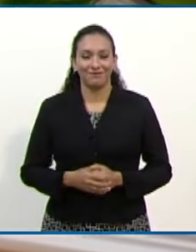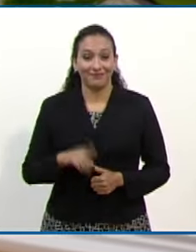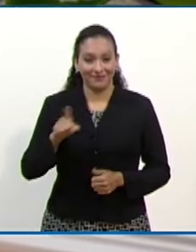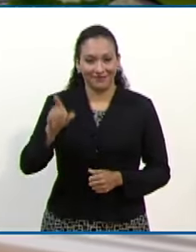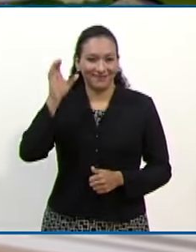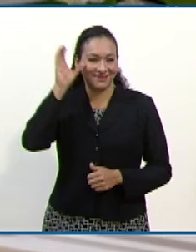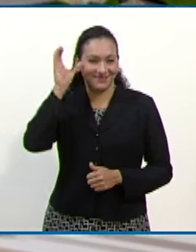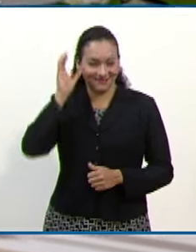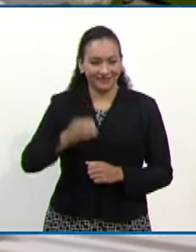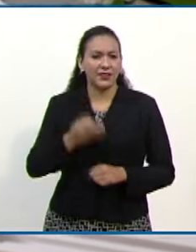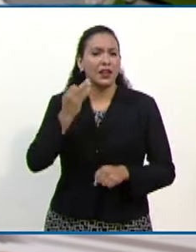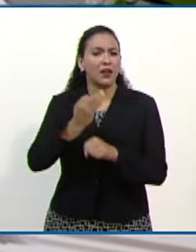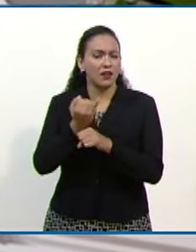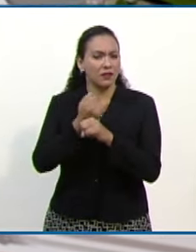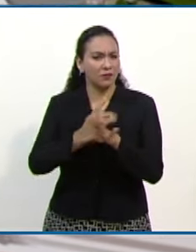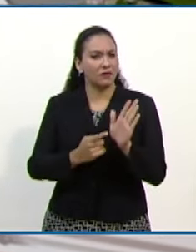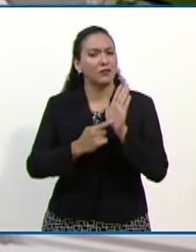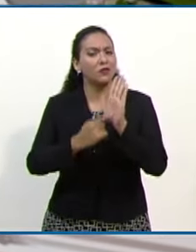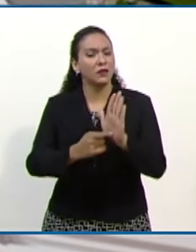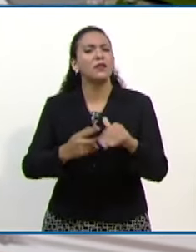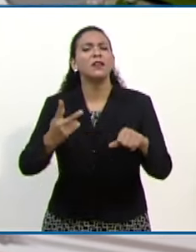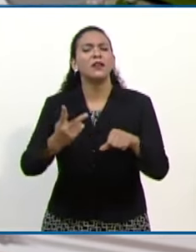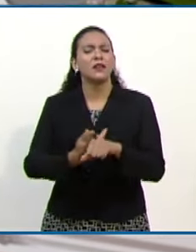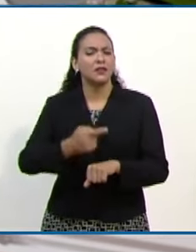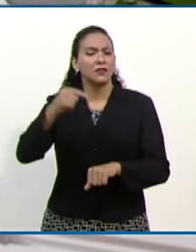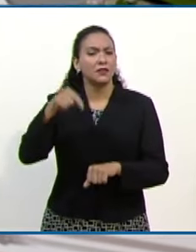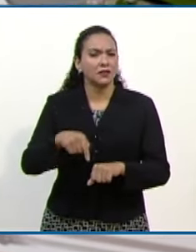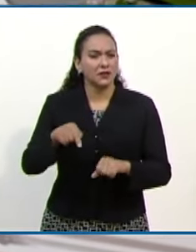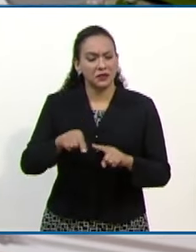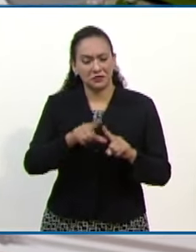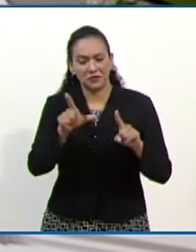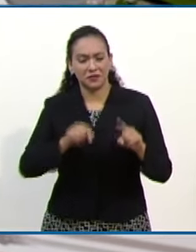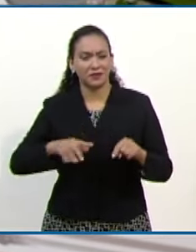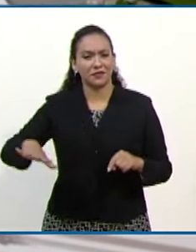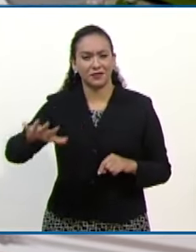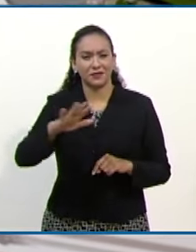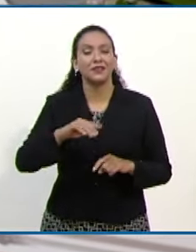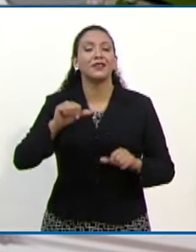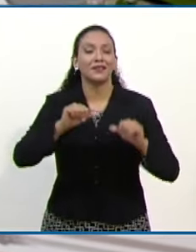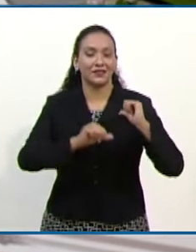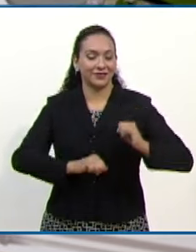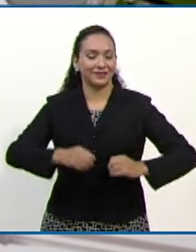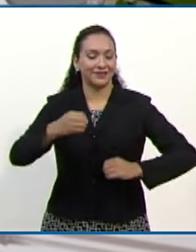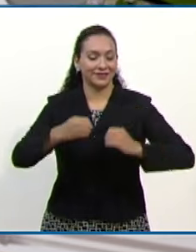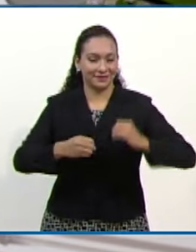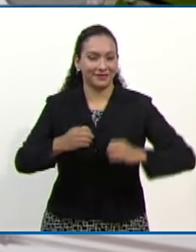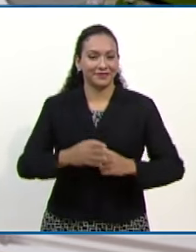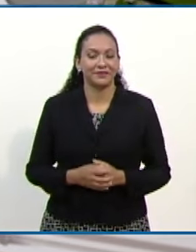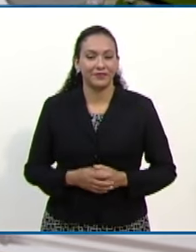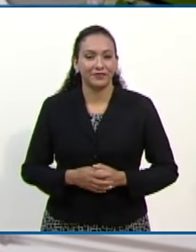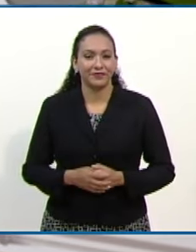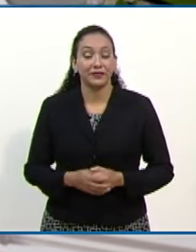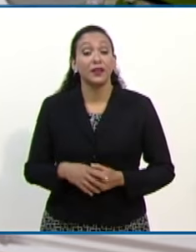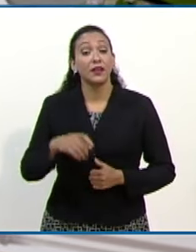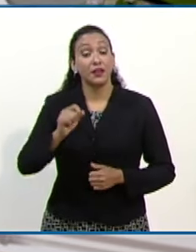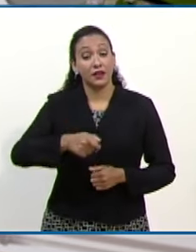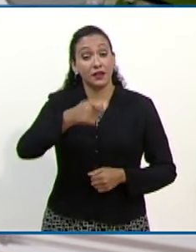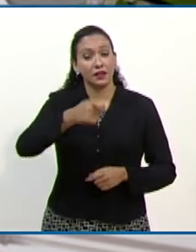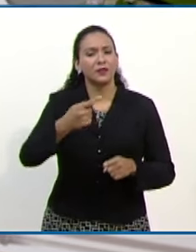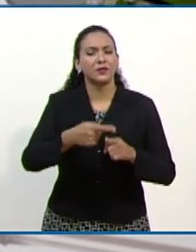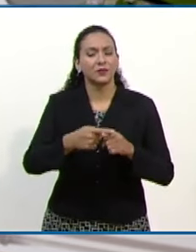Citlali Pérez y en los próximos minutos le presentaré la información más reciente del Poder Judicial de la Federación. Pero antes saludo